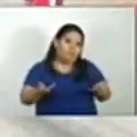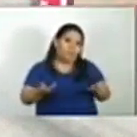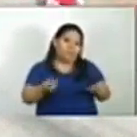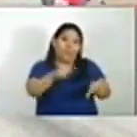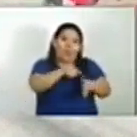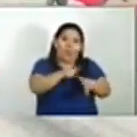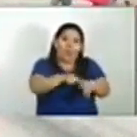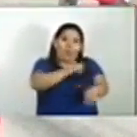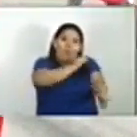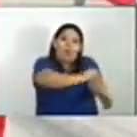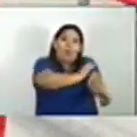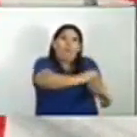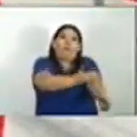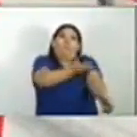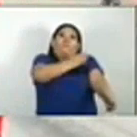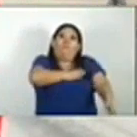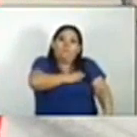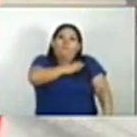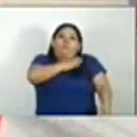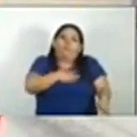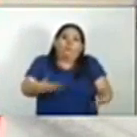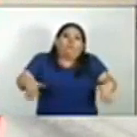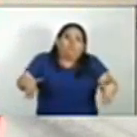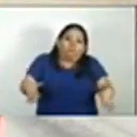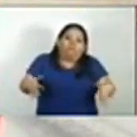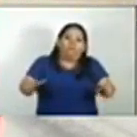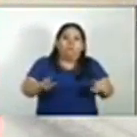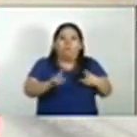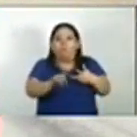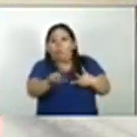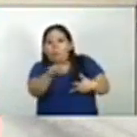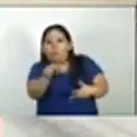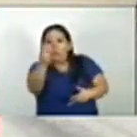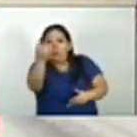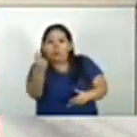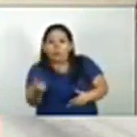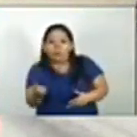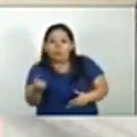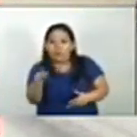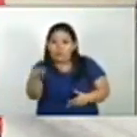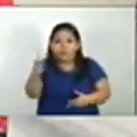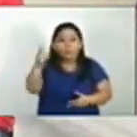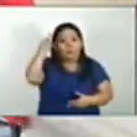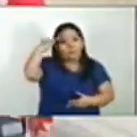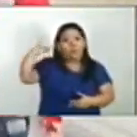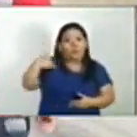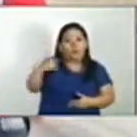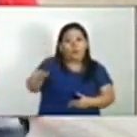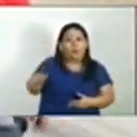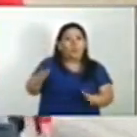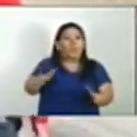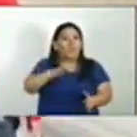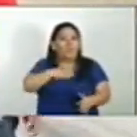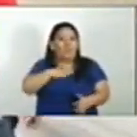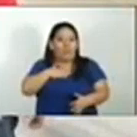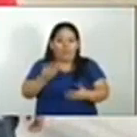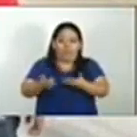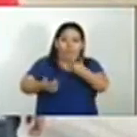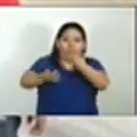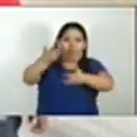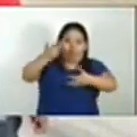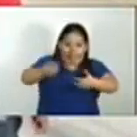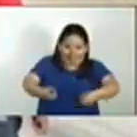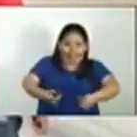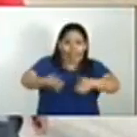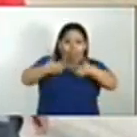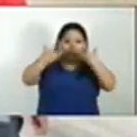crisis hipertensivas, crisis nerviosas. Hay una persona del sexo femenino que ha sufrido una quemadura de segundo